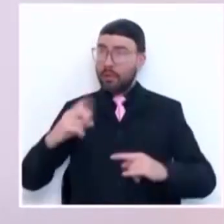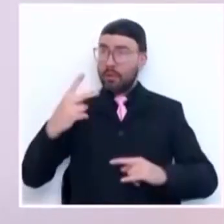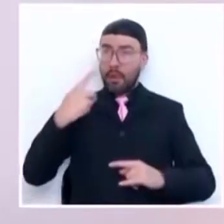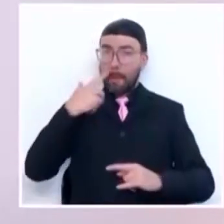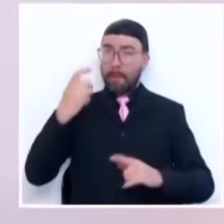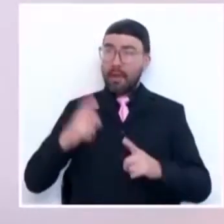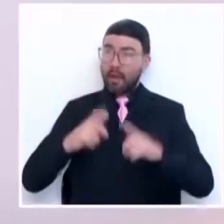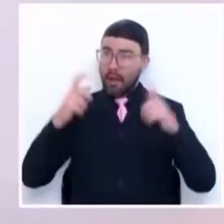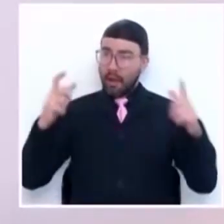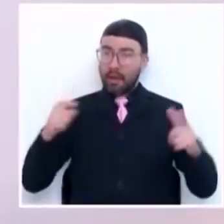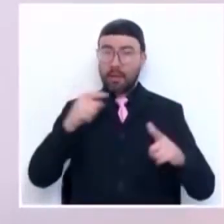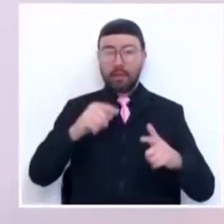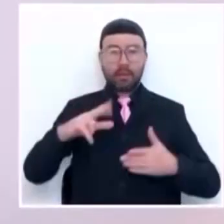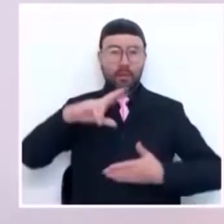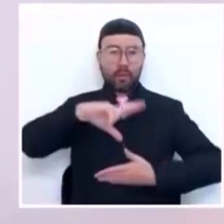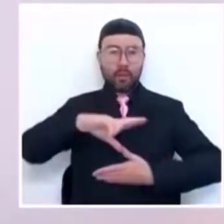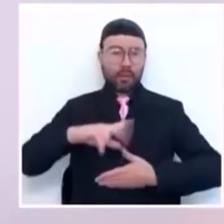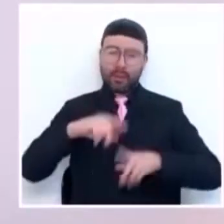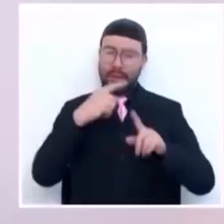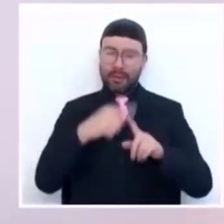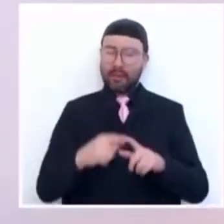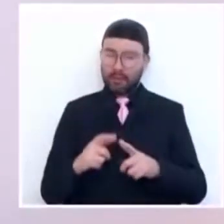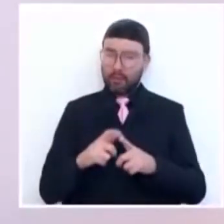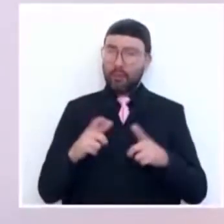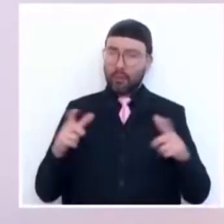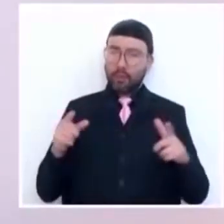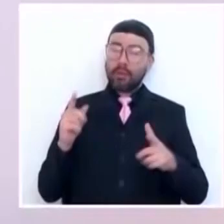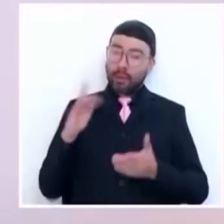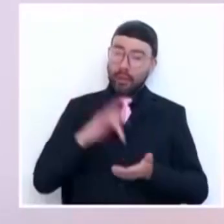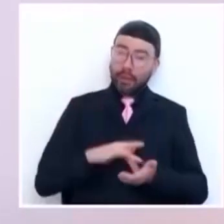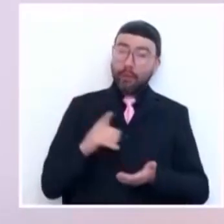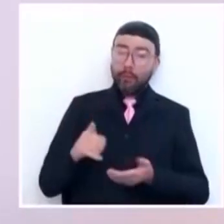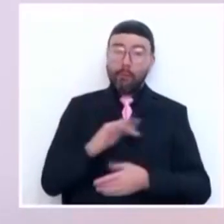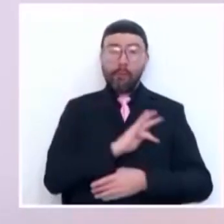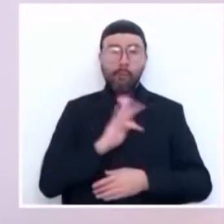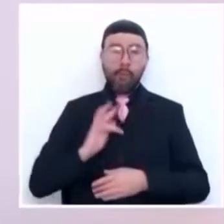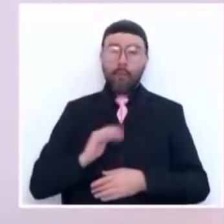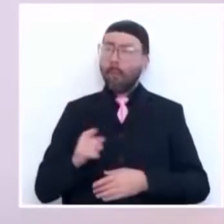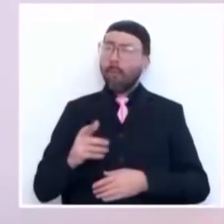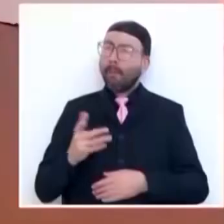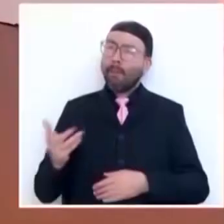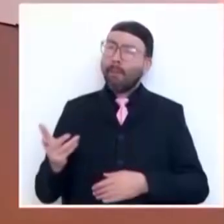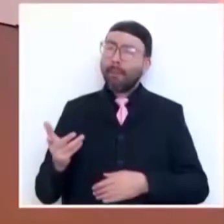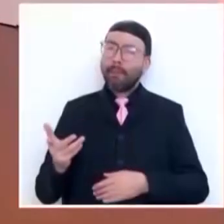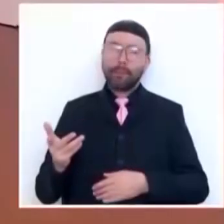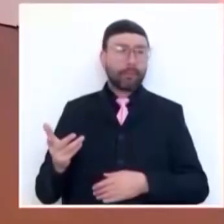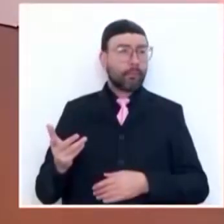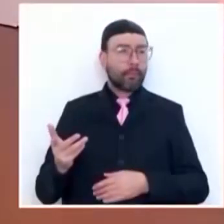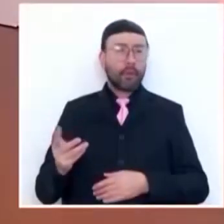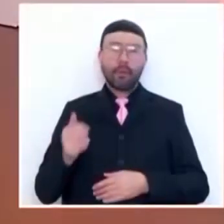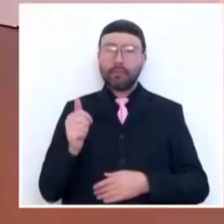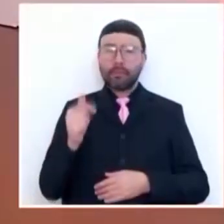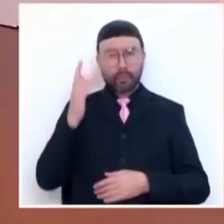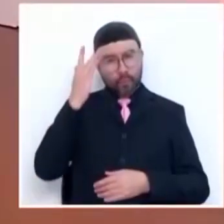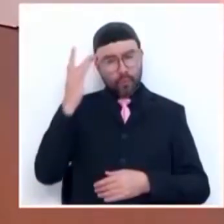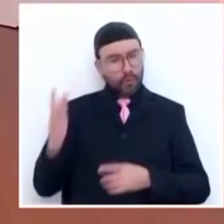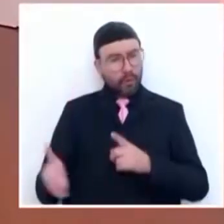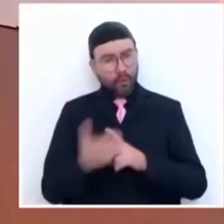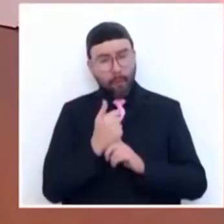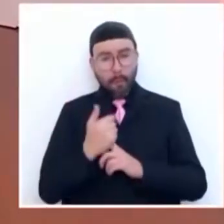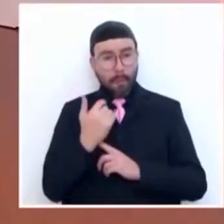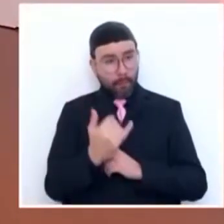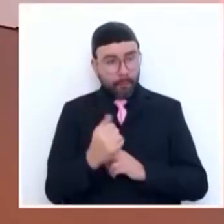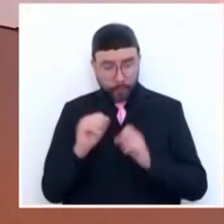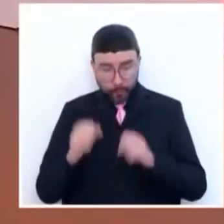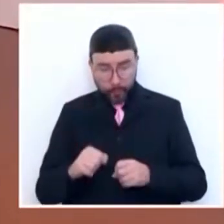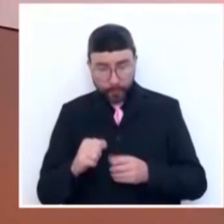que es el Magno, y otras más donde se atienden las terapias. ¿Cómo llega él y por qué usted encuentra que puede ser un